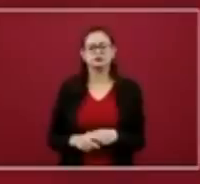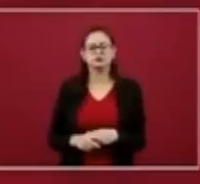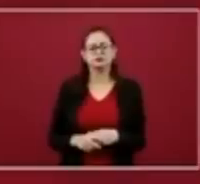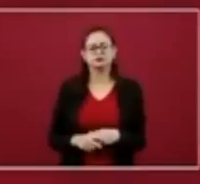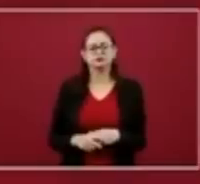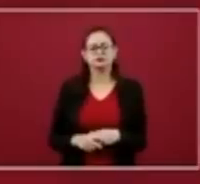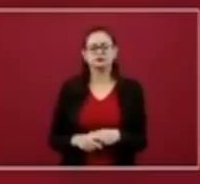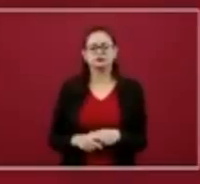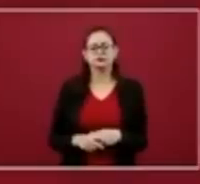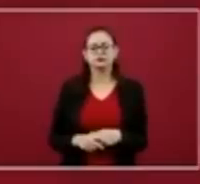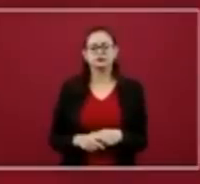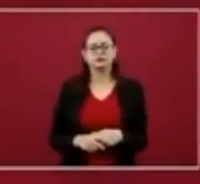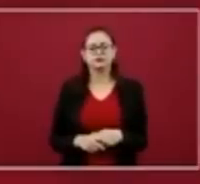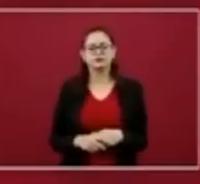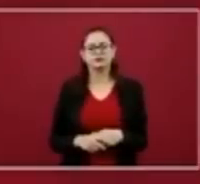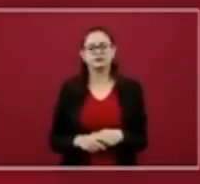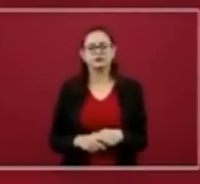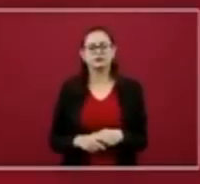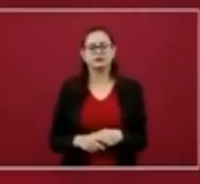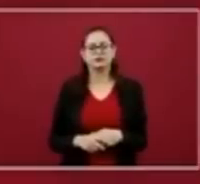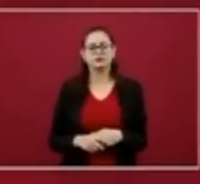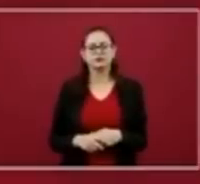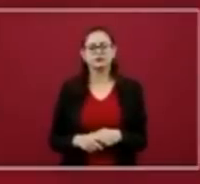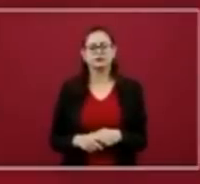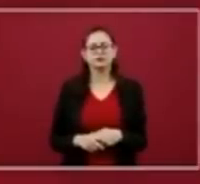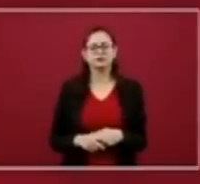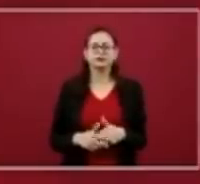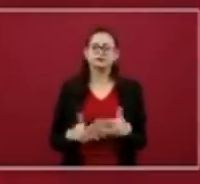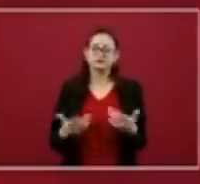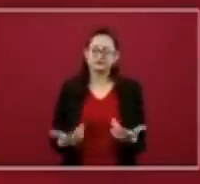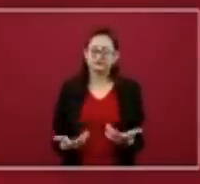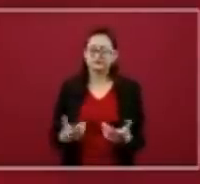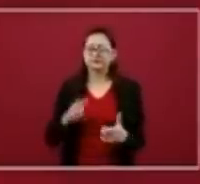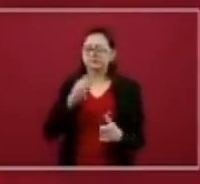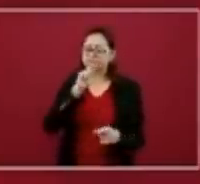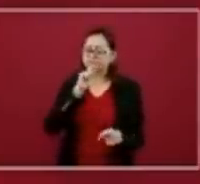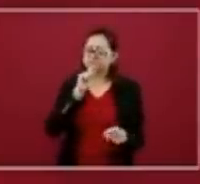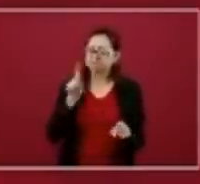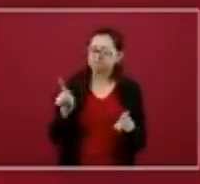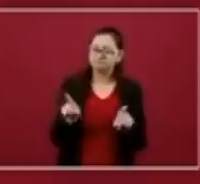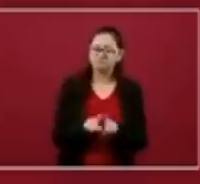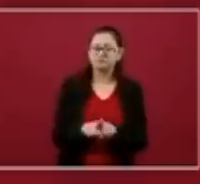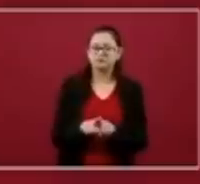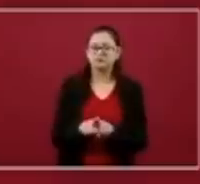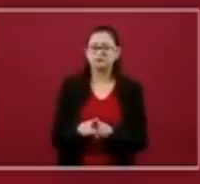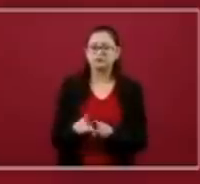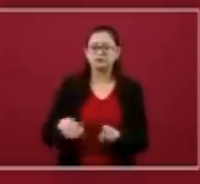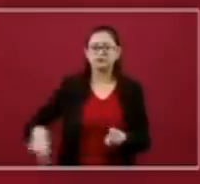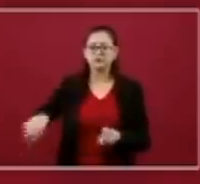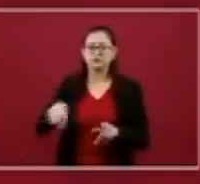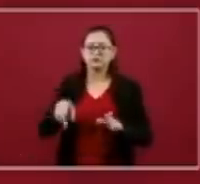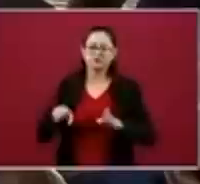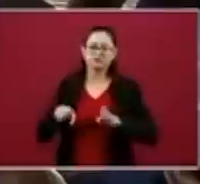y he contado de manera muy especial con el apoyo de las Fuerzas